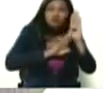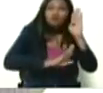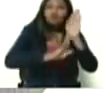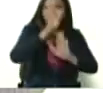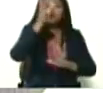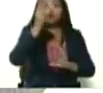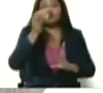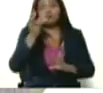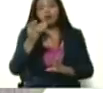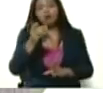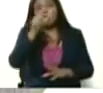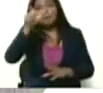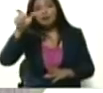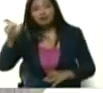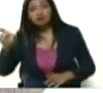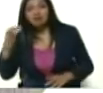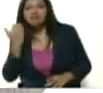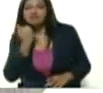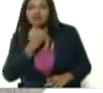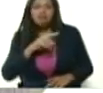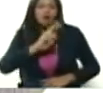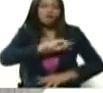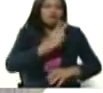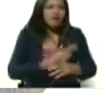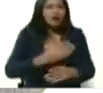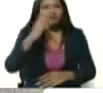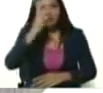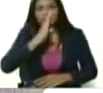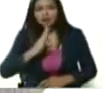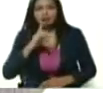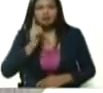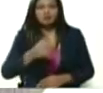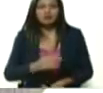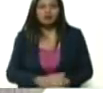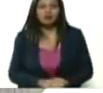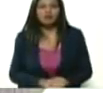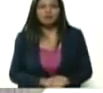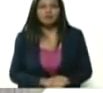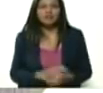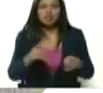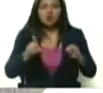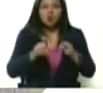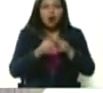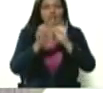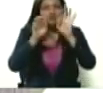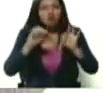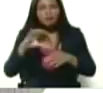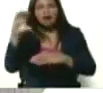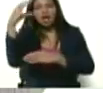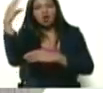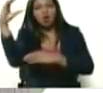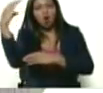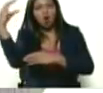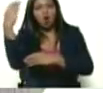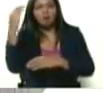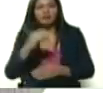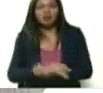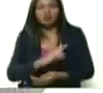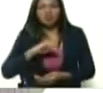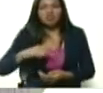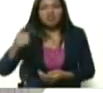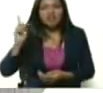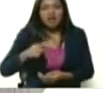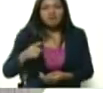el número de contagiados, en Brasil. Igualmente con la hermana Colombia, que también tiene un